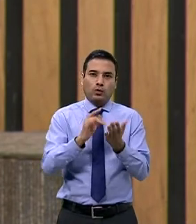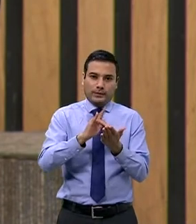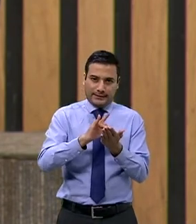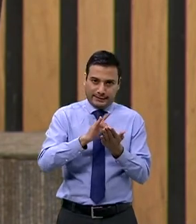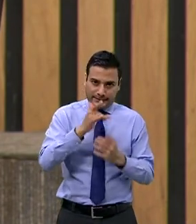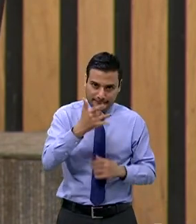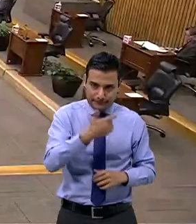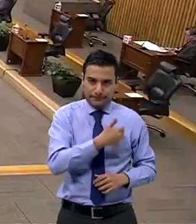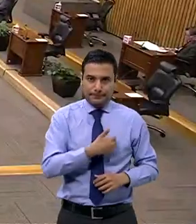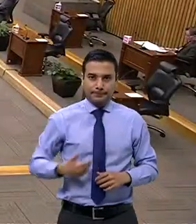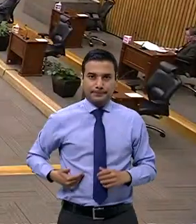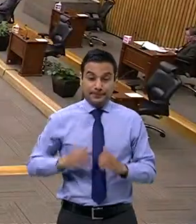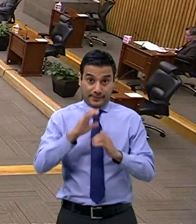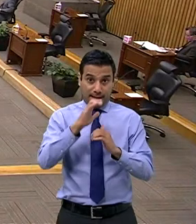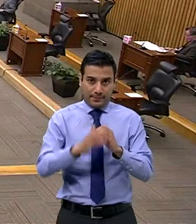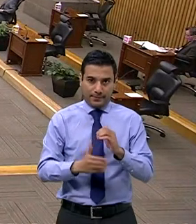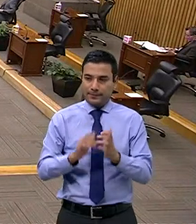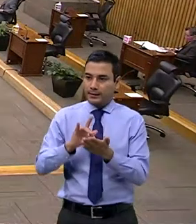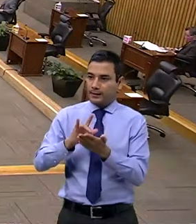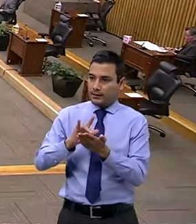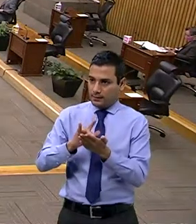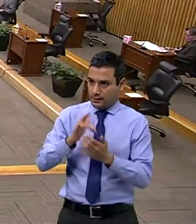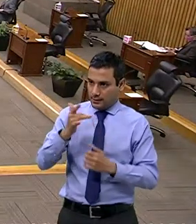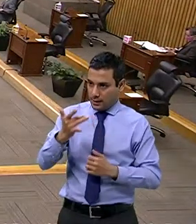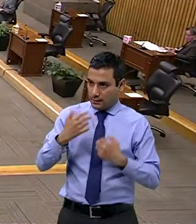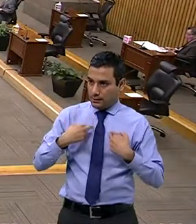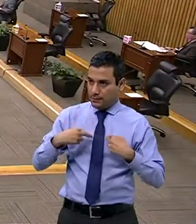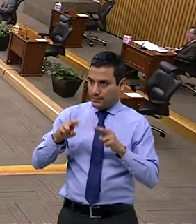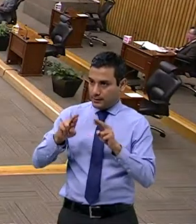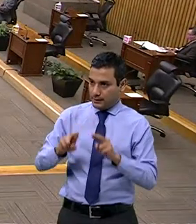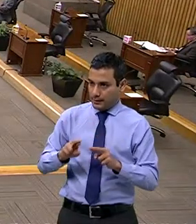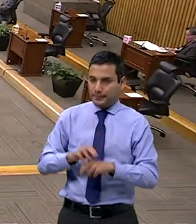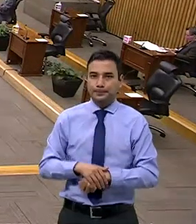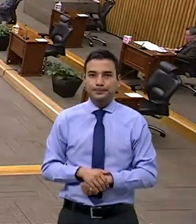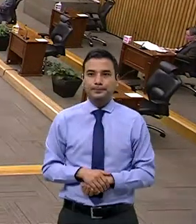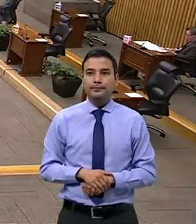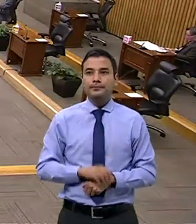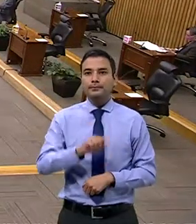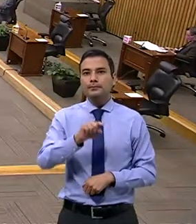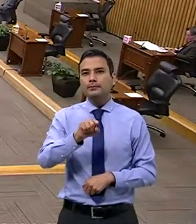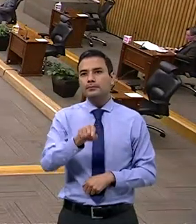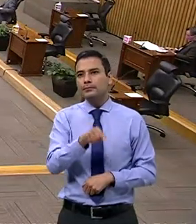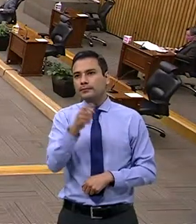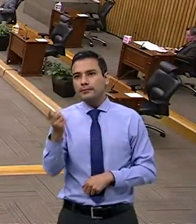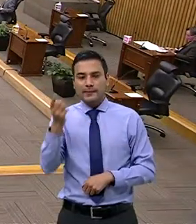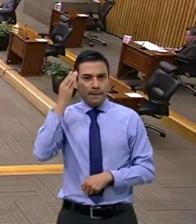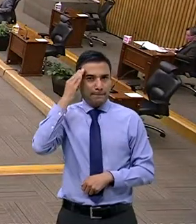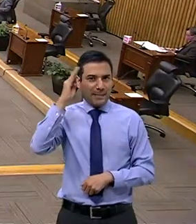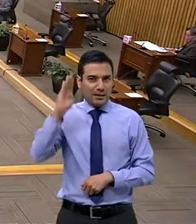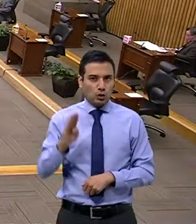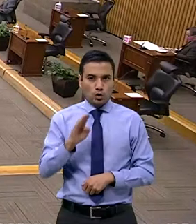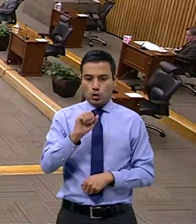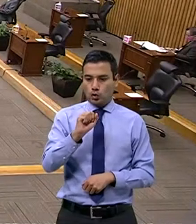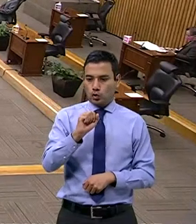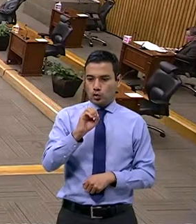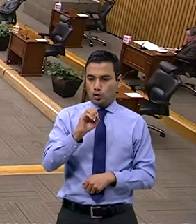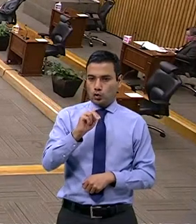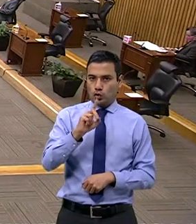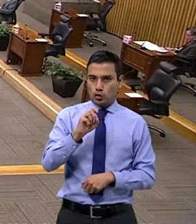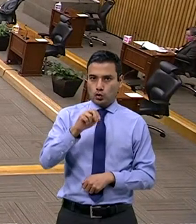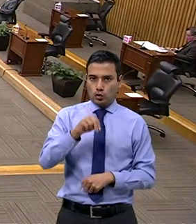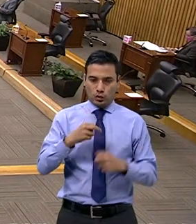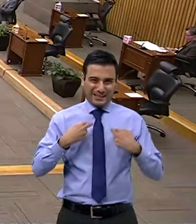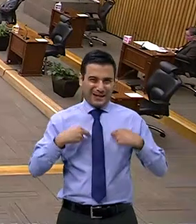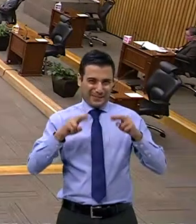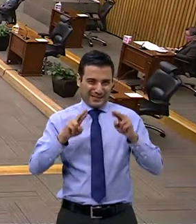es cuanto muchas gracias a usted señor representante tiene la palabra el maestro víctor hugo sondón representante